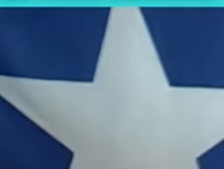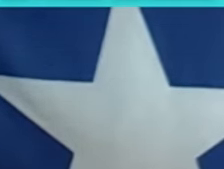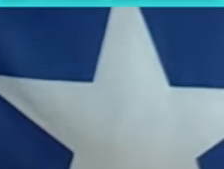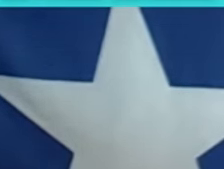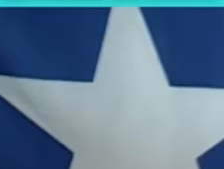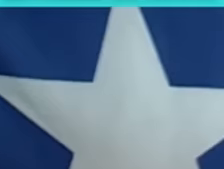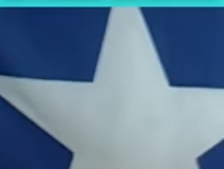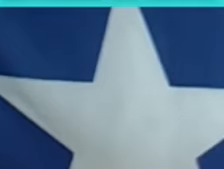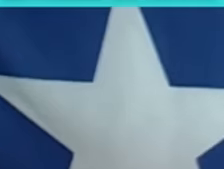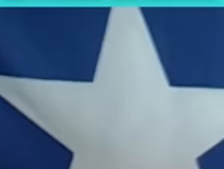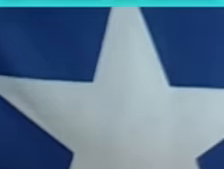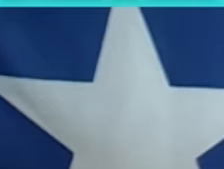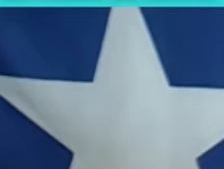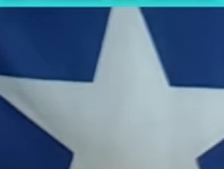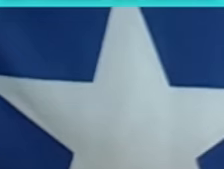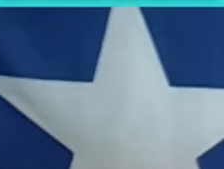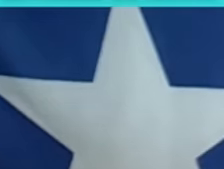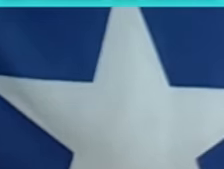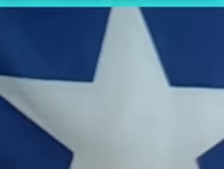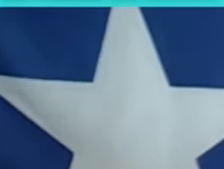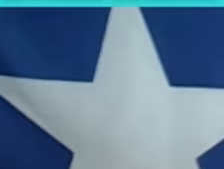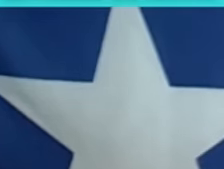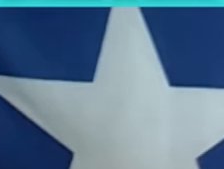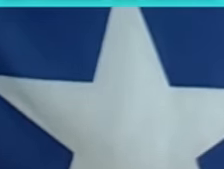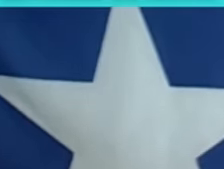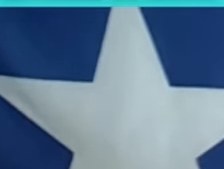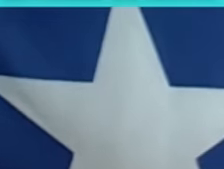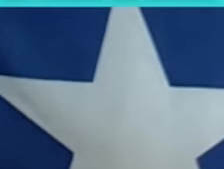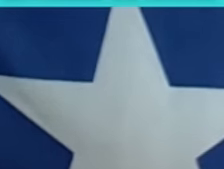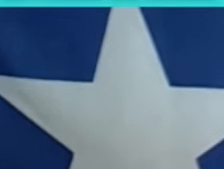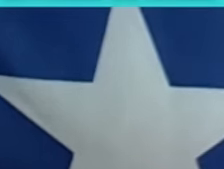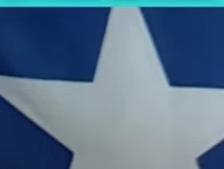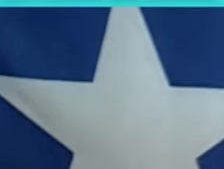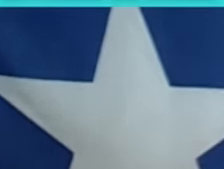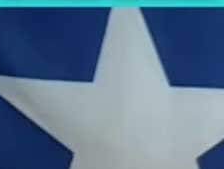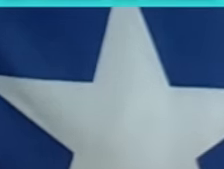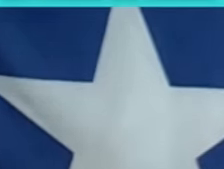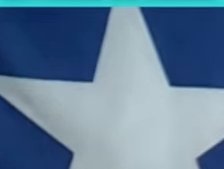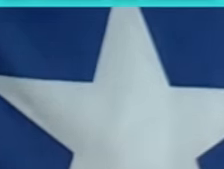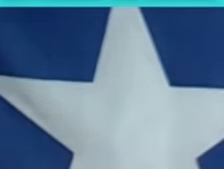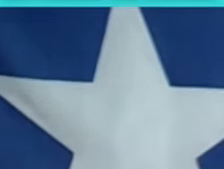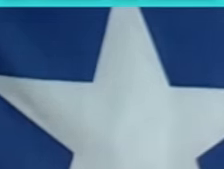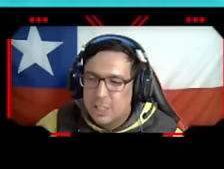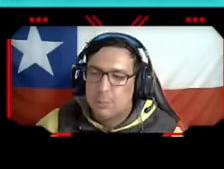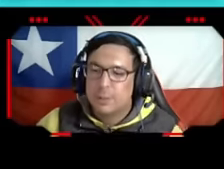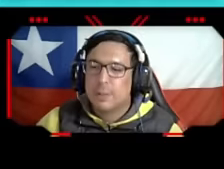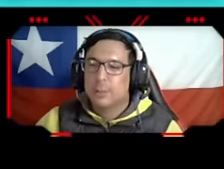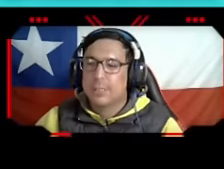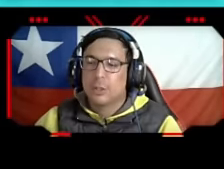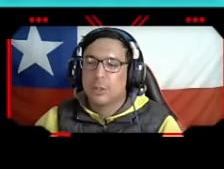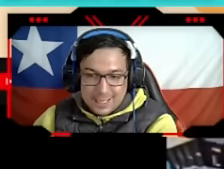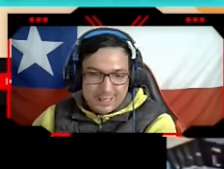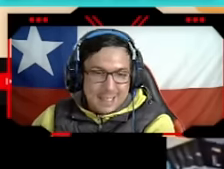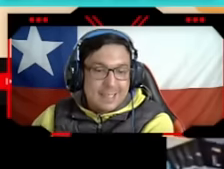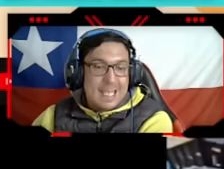importantes de Sudamérica y uno de los primeros en construirse en Sudamérica. Así que este video va a estar muy interesante, gente. Ya hemos visto varios